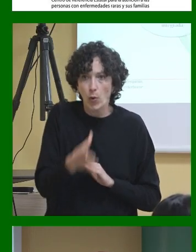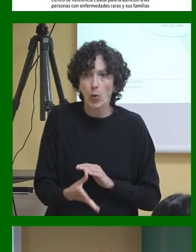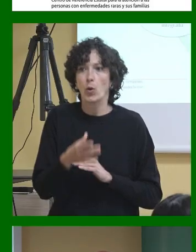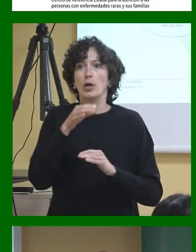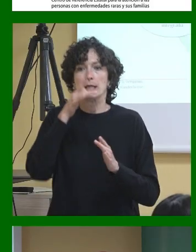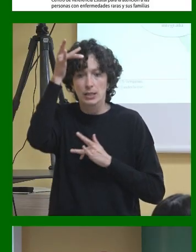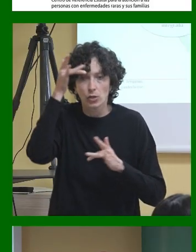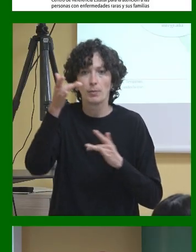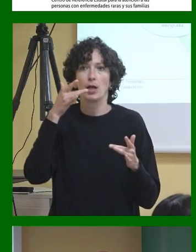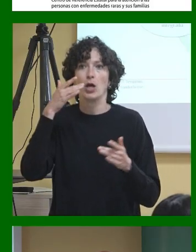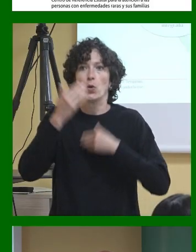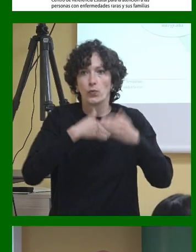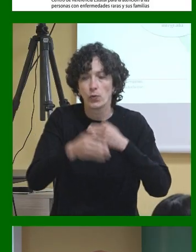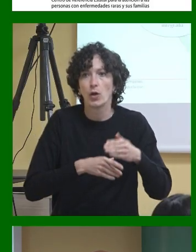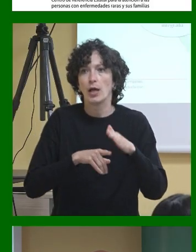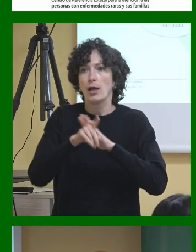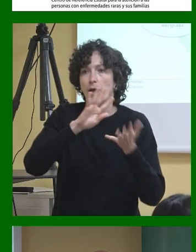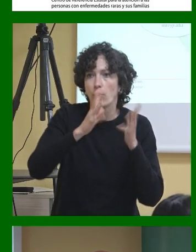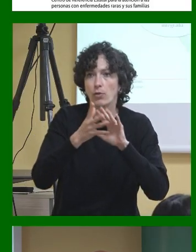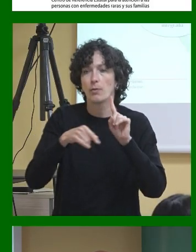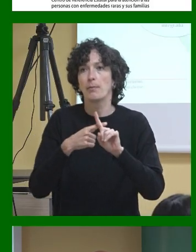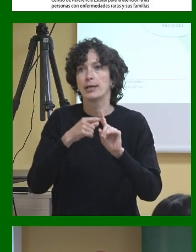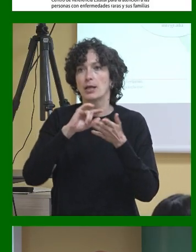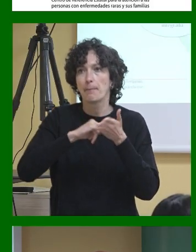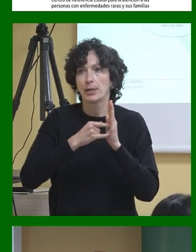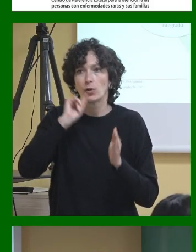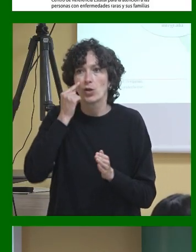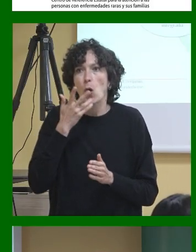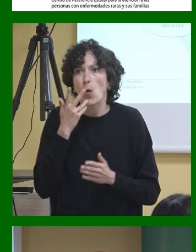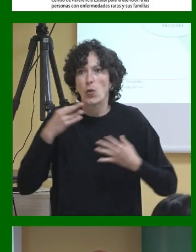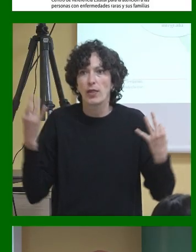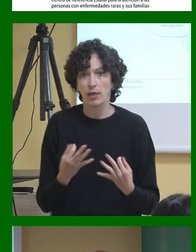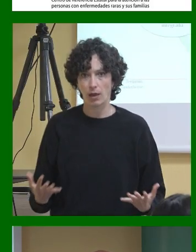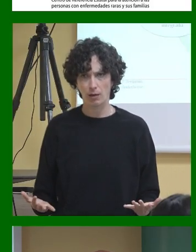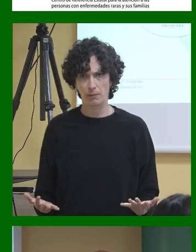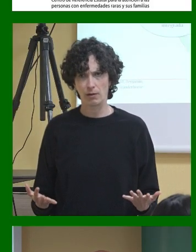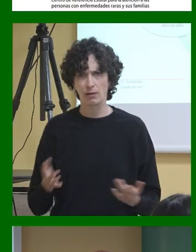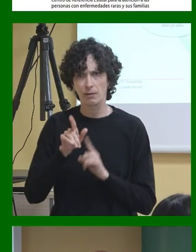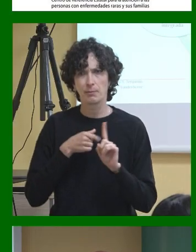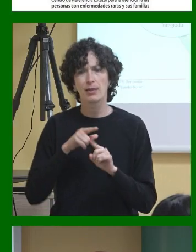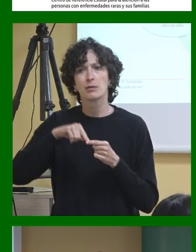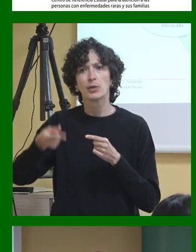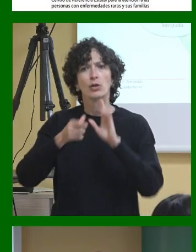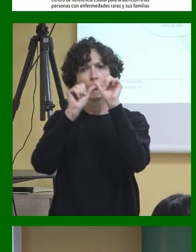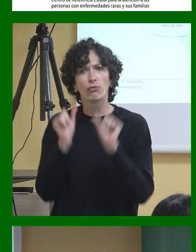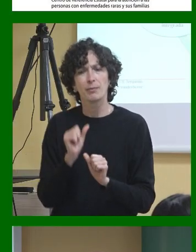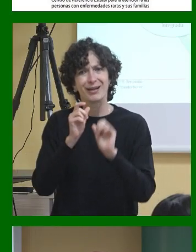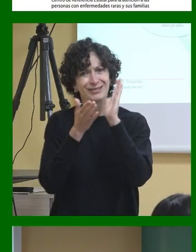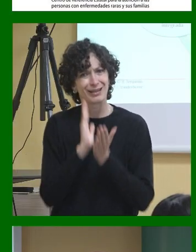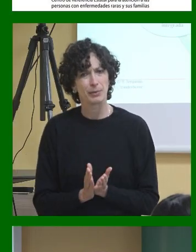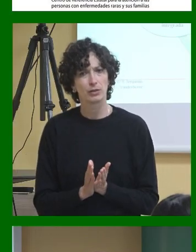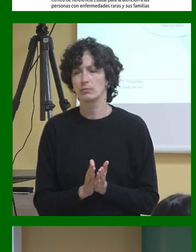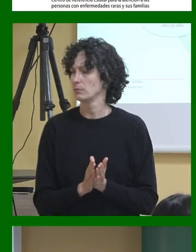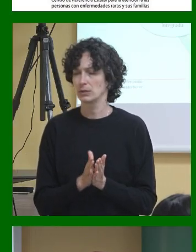etiología, sintomatología, curso y evolución y métodos diagnósticos. Y luego fórmulas de intervención, con lo cual aquí hay un serio problema desde el punto